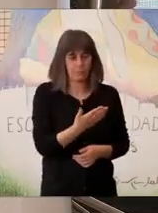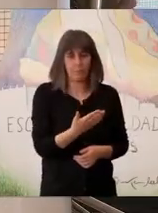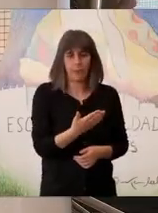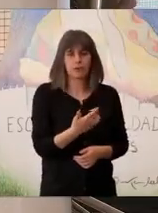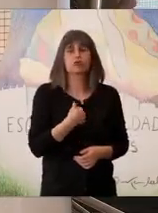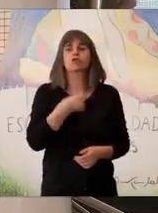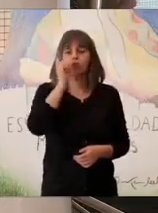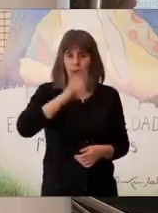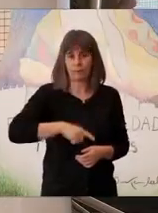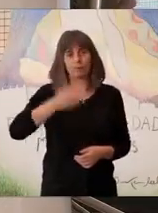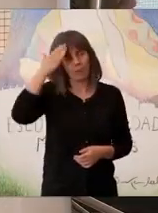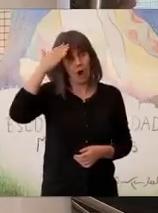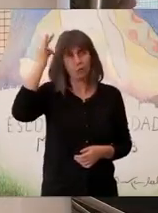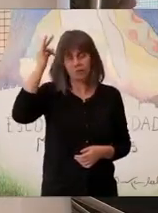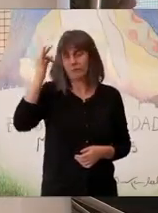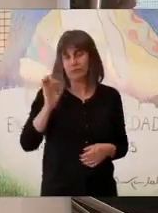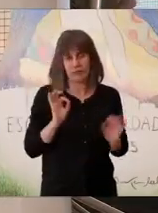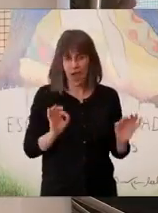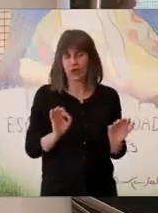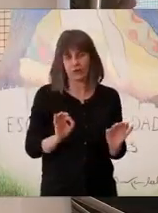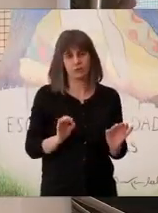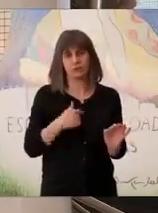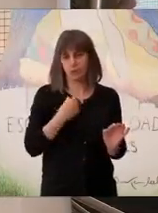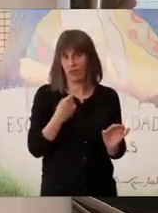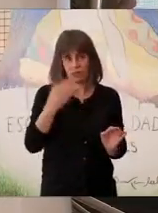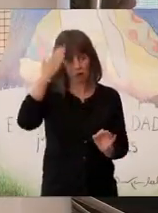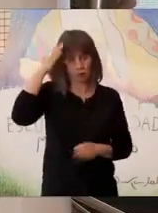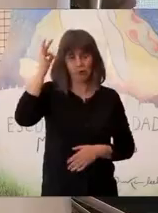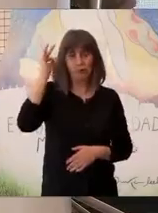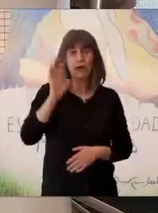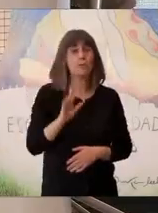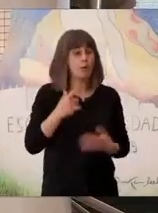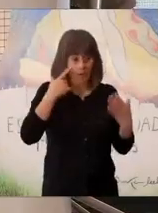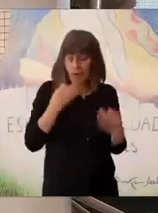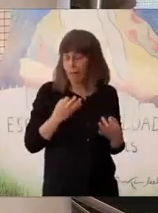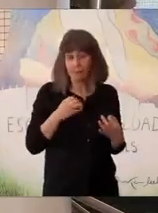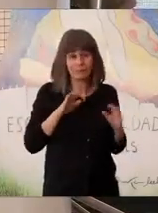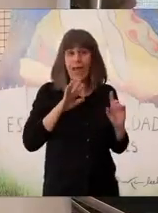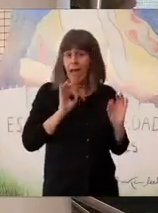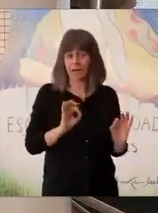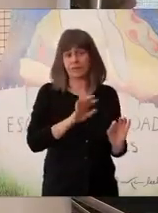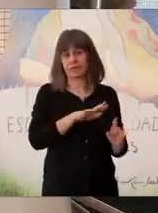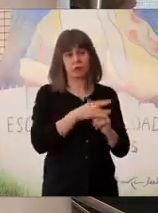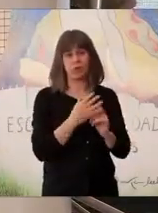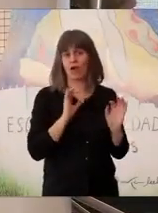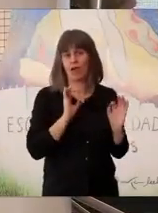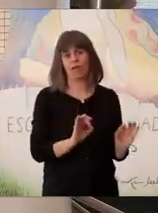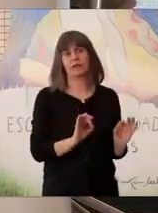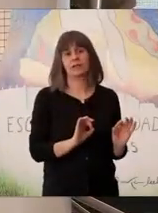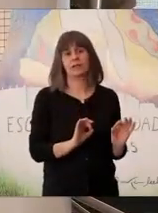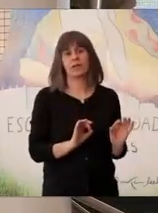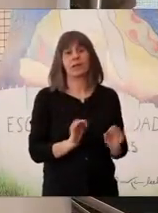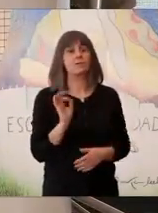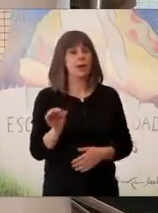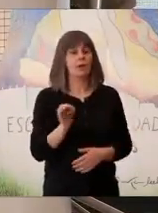yo también soy optimista por naturaleza y como necesidad vital, pero es cierto que es una realidad, y esto es así. Es verdad que por lo menos